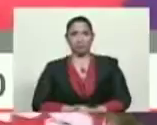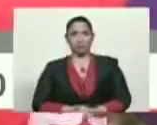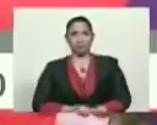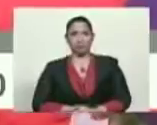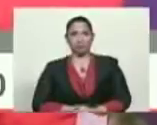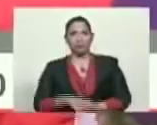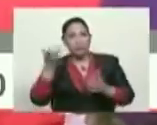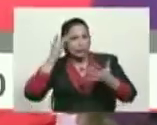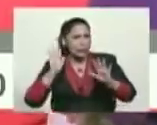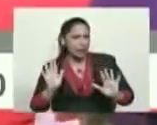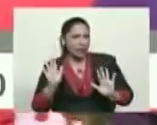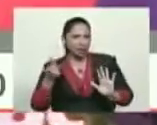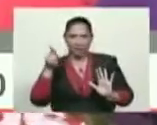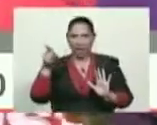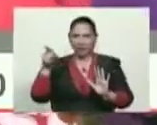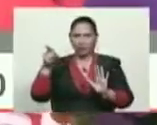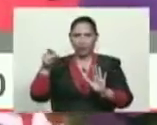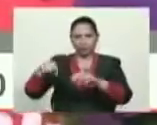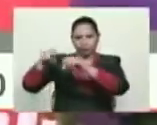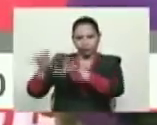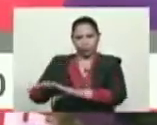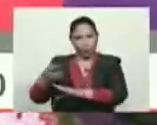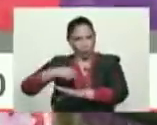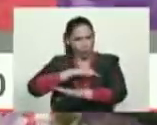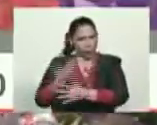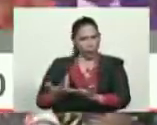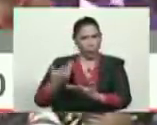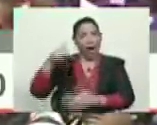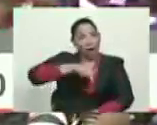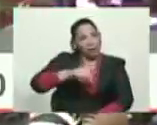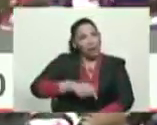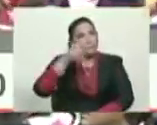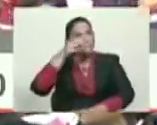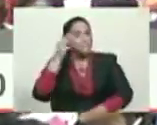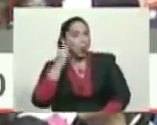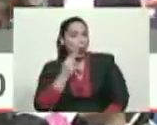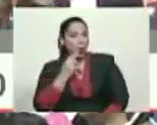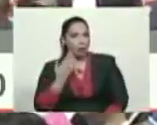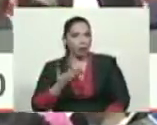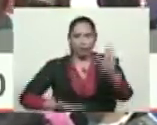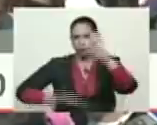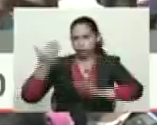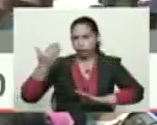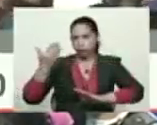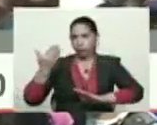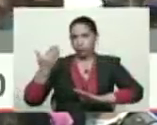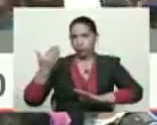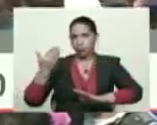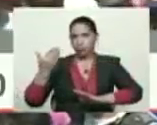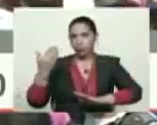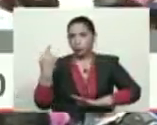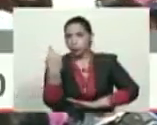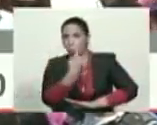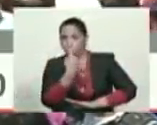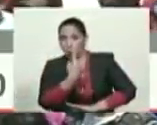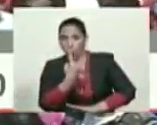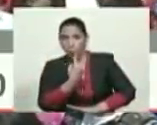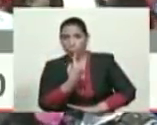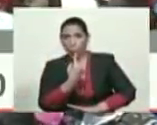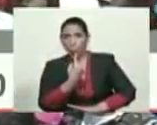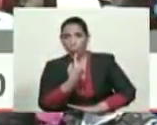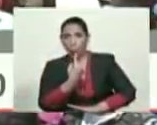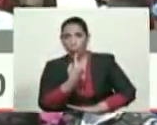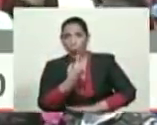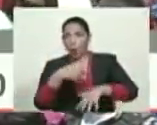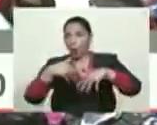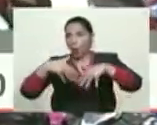Pero creen que con eso nos van a rendir. Aquí Bolívar se fue solo, con unos